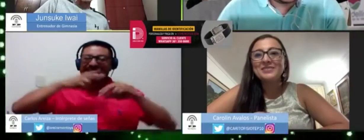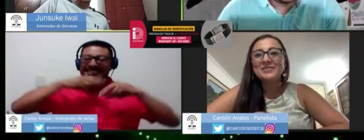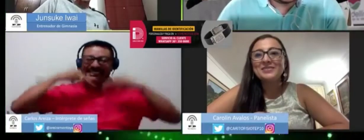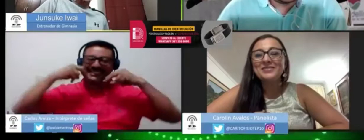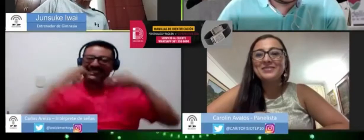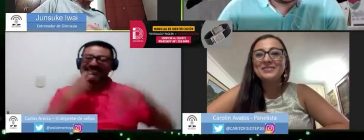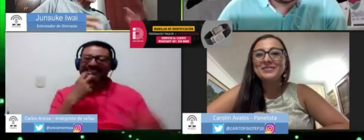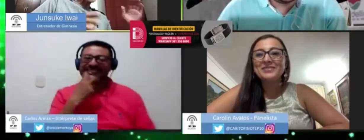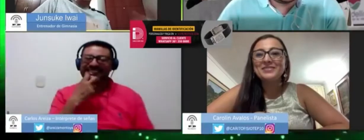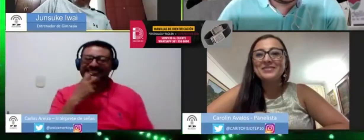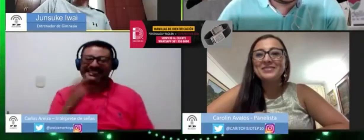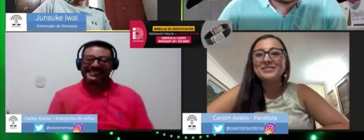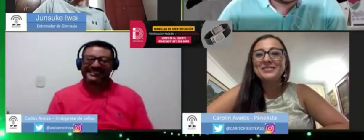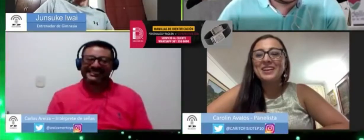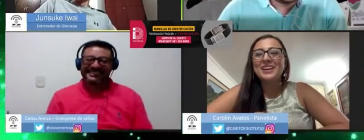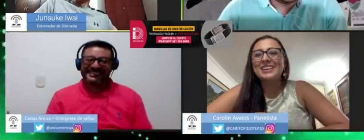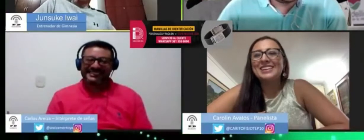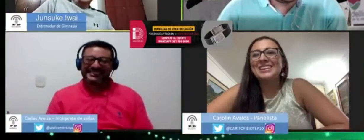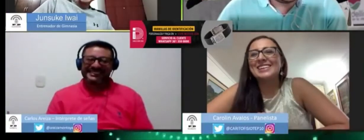Bueno, ¿qué voy a hacer más?